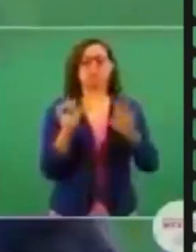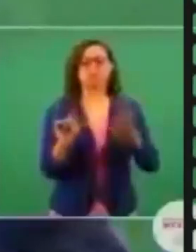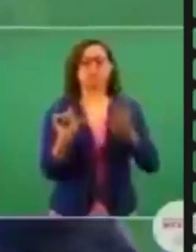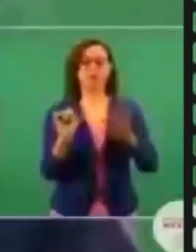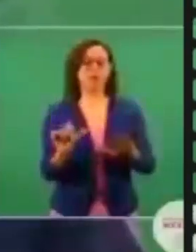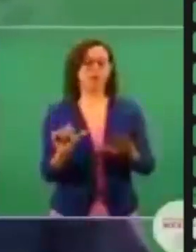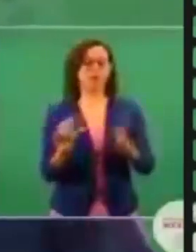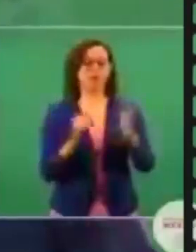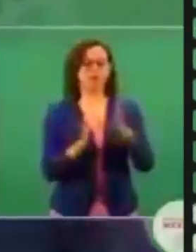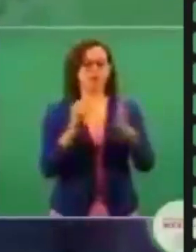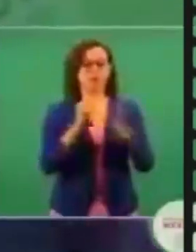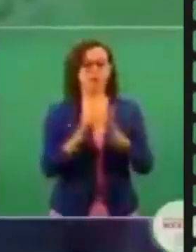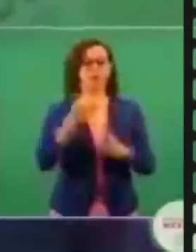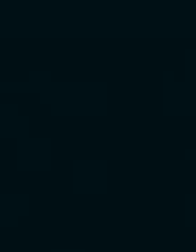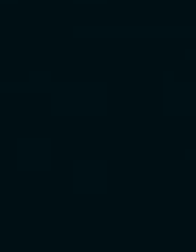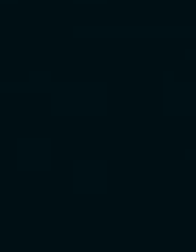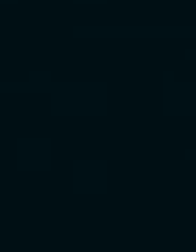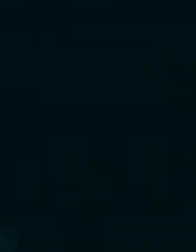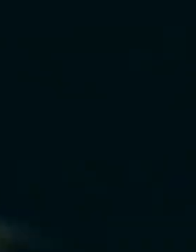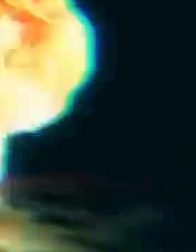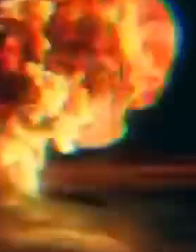216 millones de dólares.